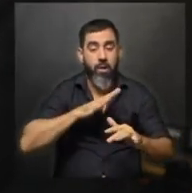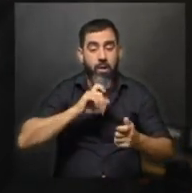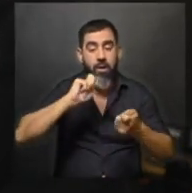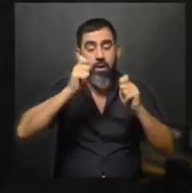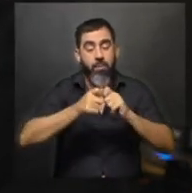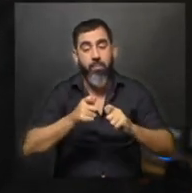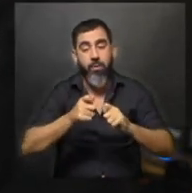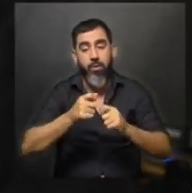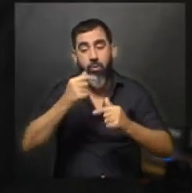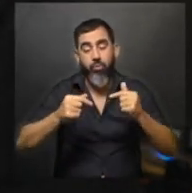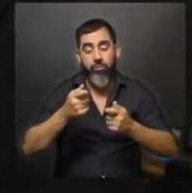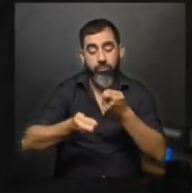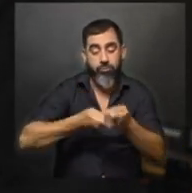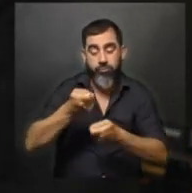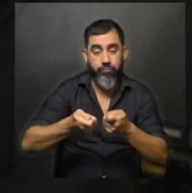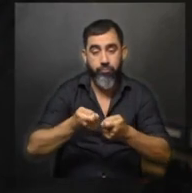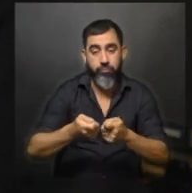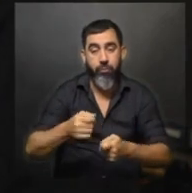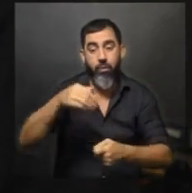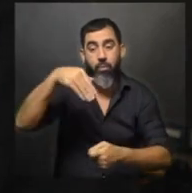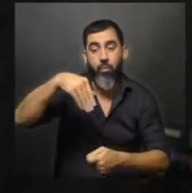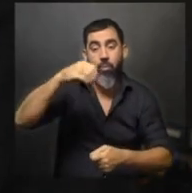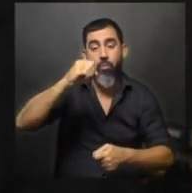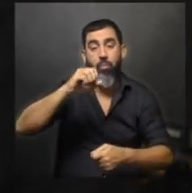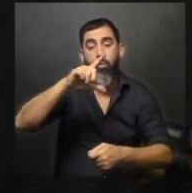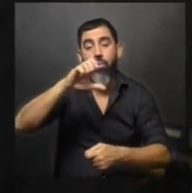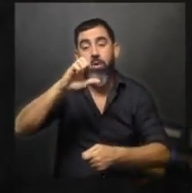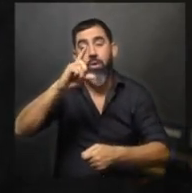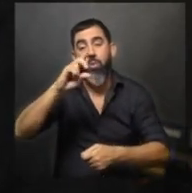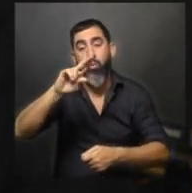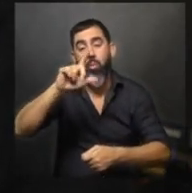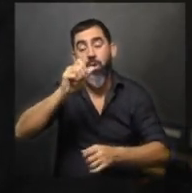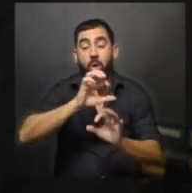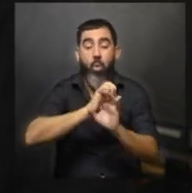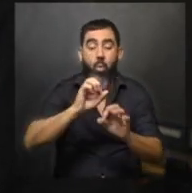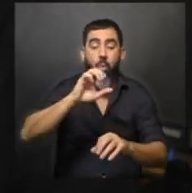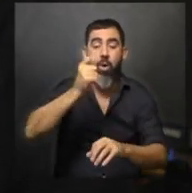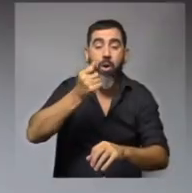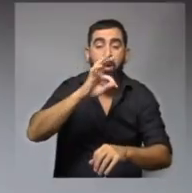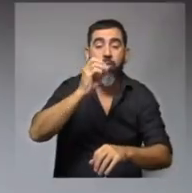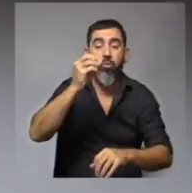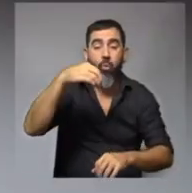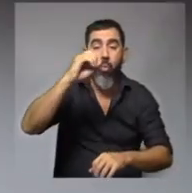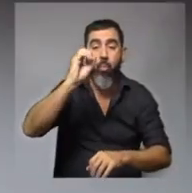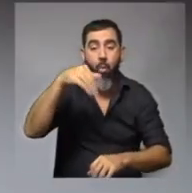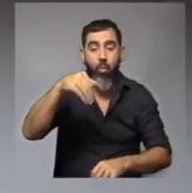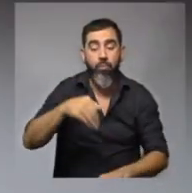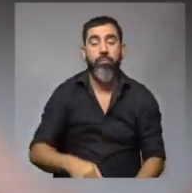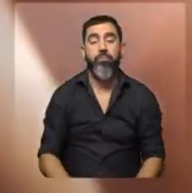los elementos que lo componen, de las moléculas o átomos que componen el alimento, ¿no?